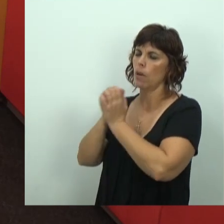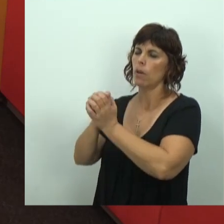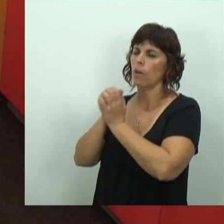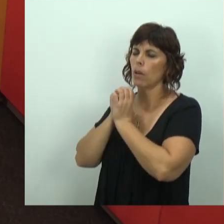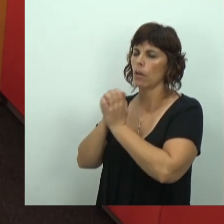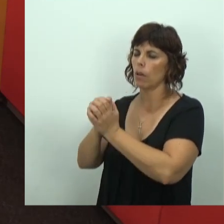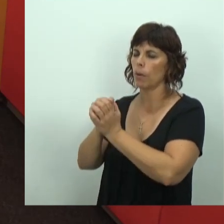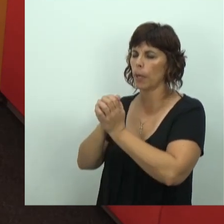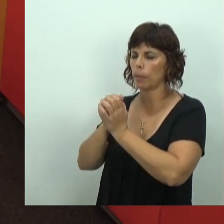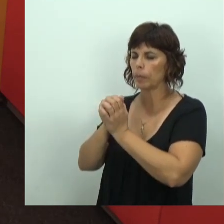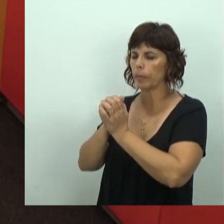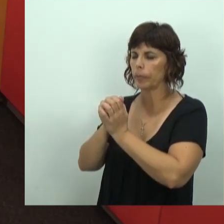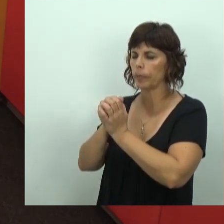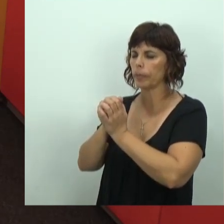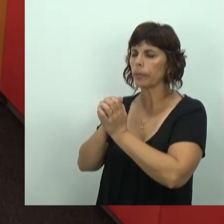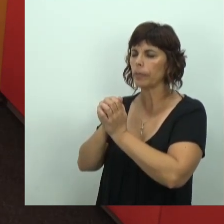O como dice